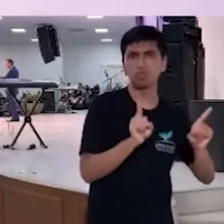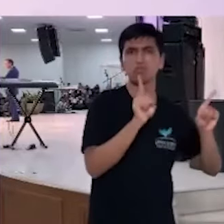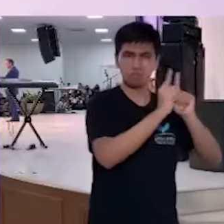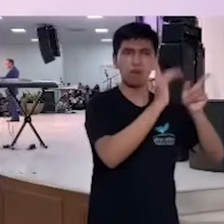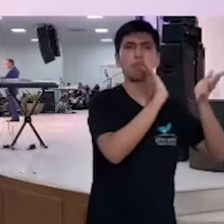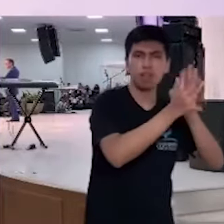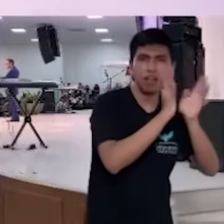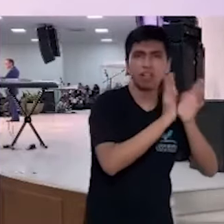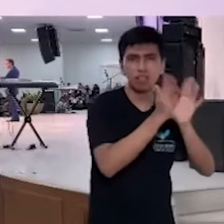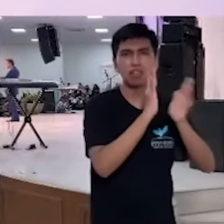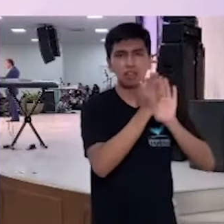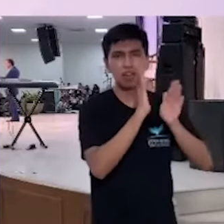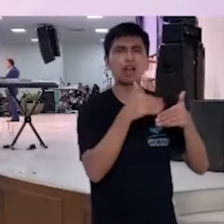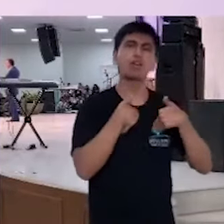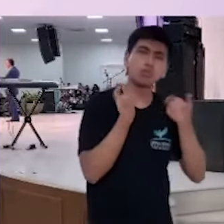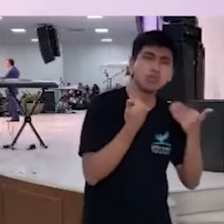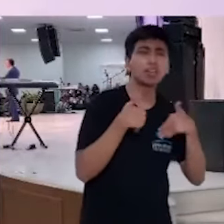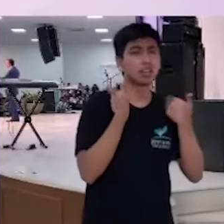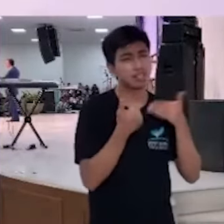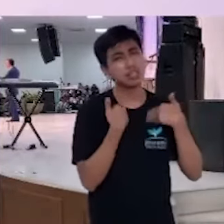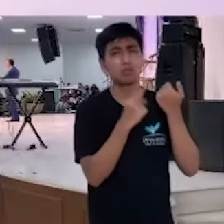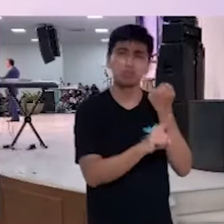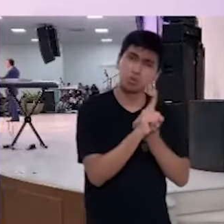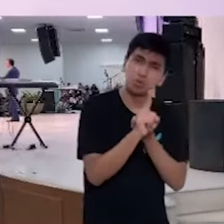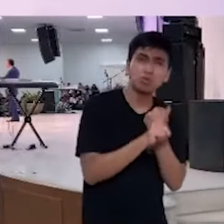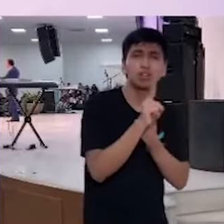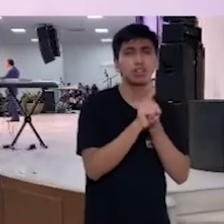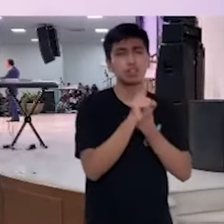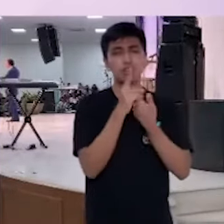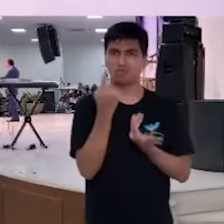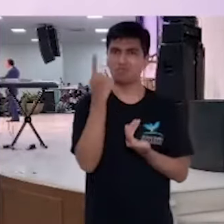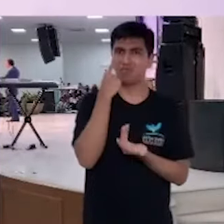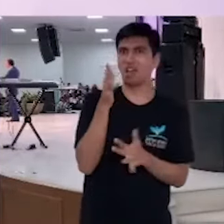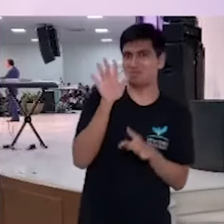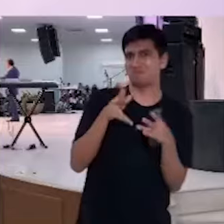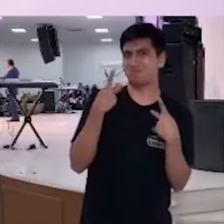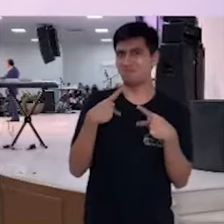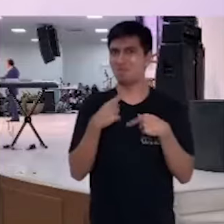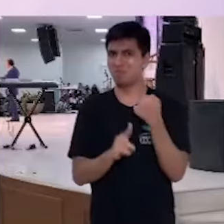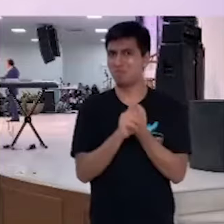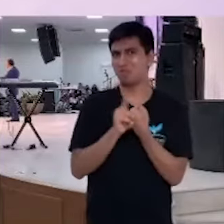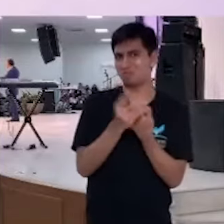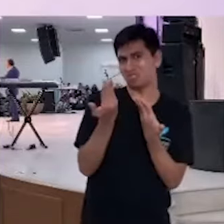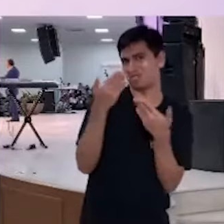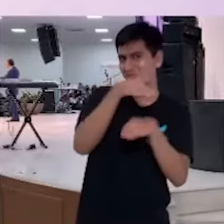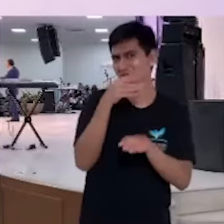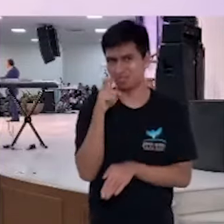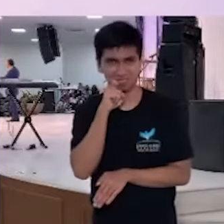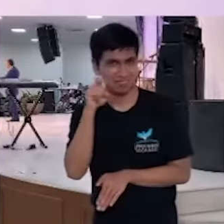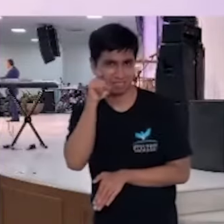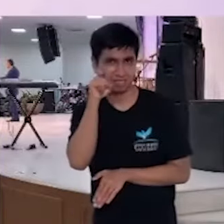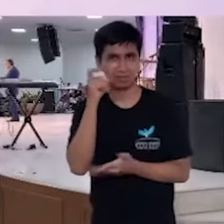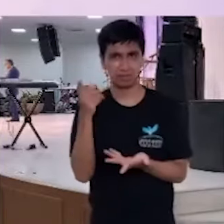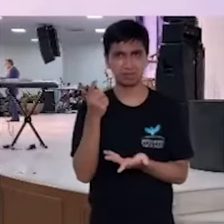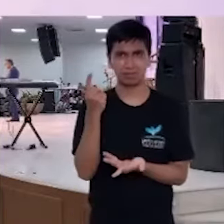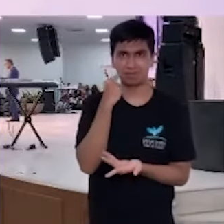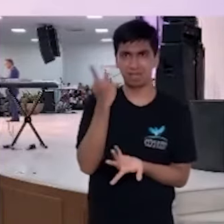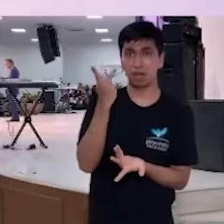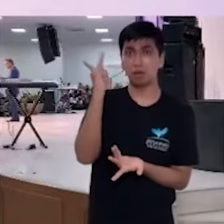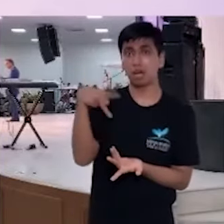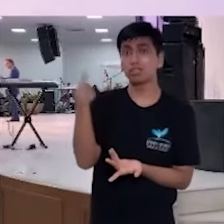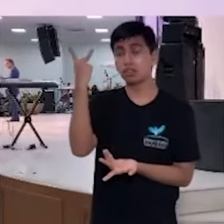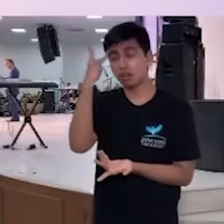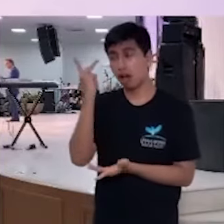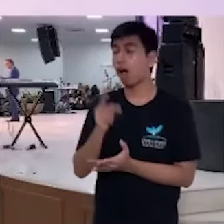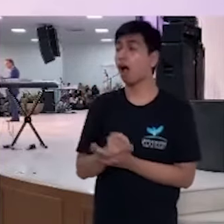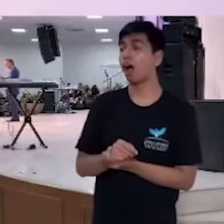tienes problemas quizá que tienen que ver con índole sexual. Y a él, pues, ¿qué le importa enterarse?